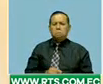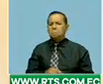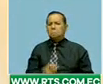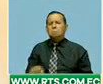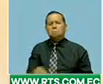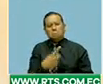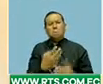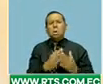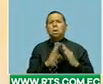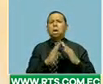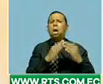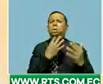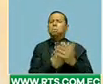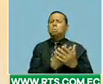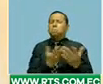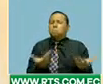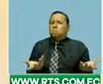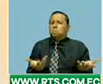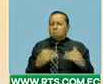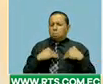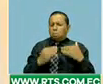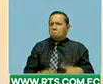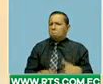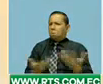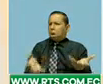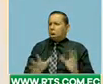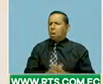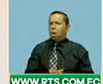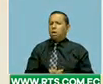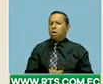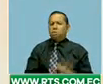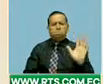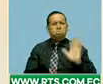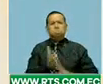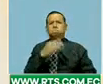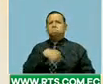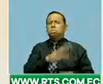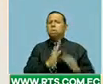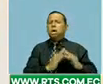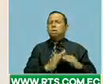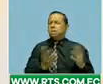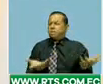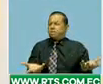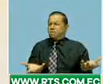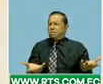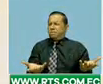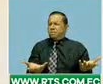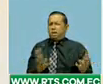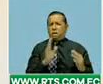domiciliaria y que yo recuerdo no le vi barriga porque era hombre. Cuando se lo llevaron a la cárcel no tenía barriga y estuvo